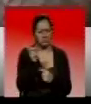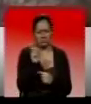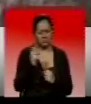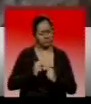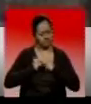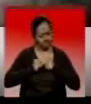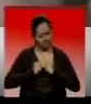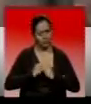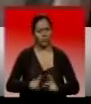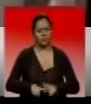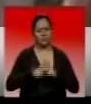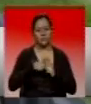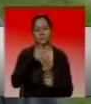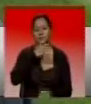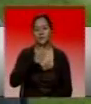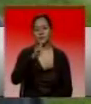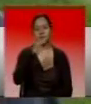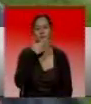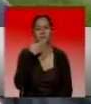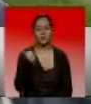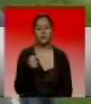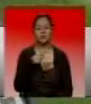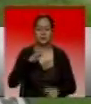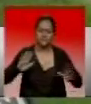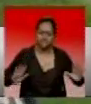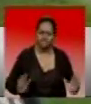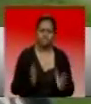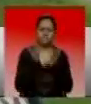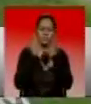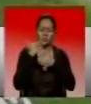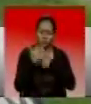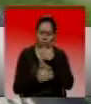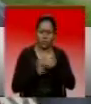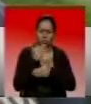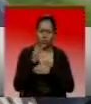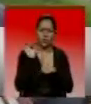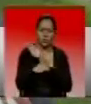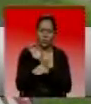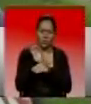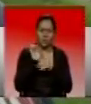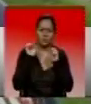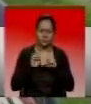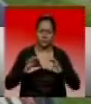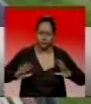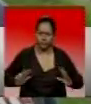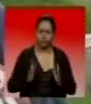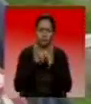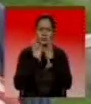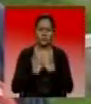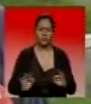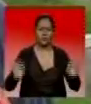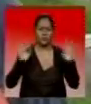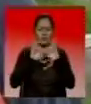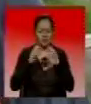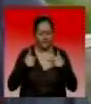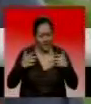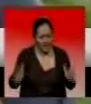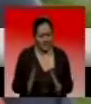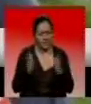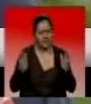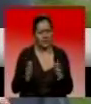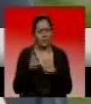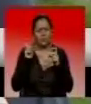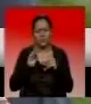para empezar a cantar. Vamos a levantarnos. Es hora de que el país, pues, se levante también. Vamos a levantar el ánimo, vamos a